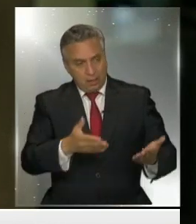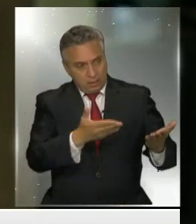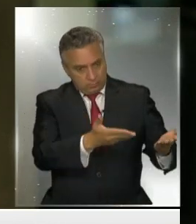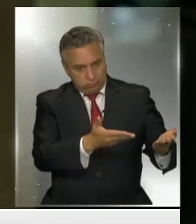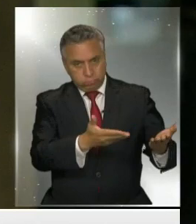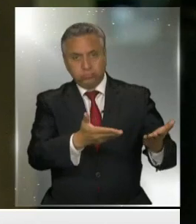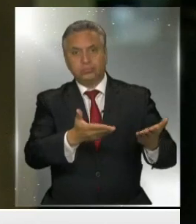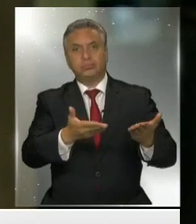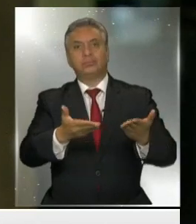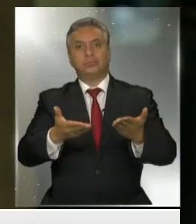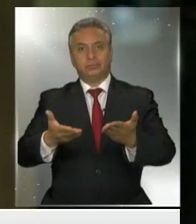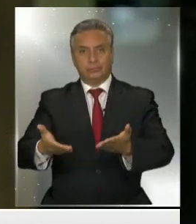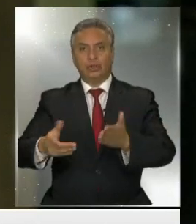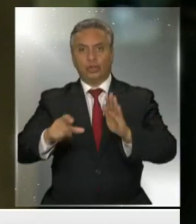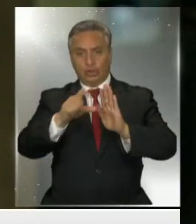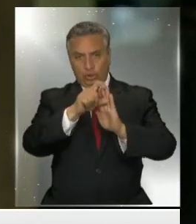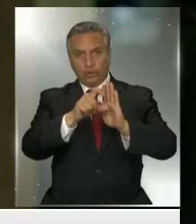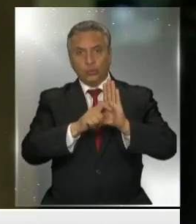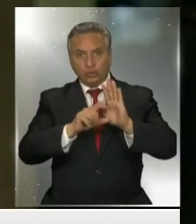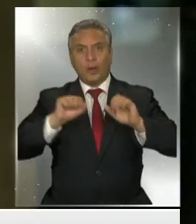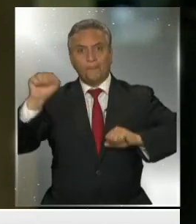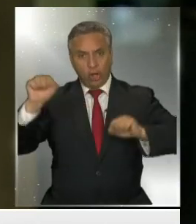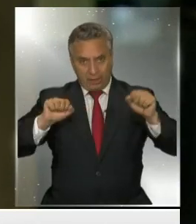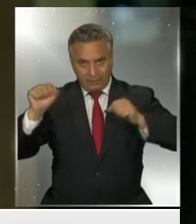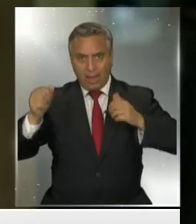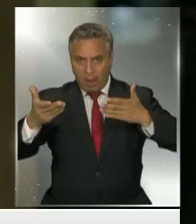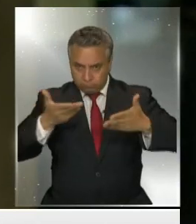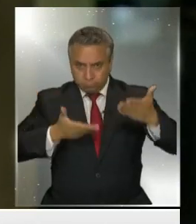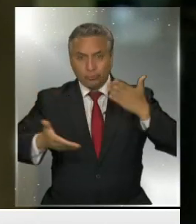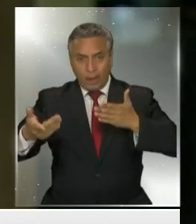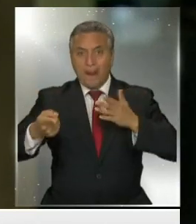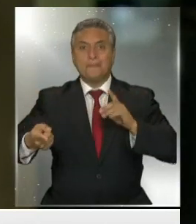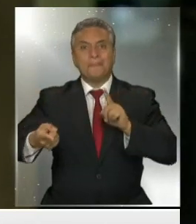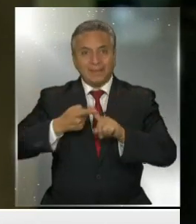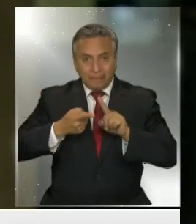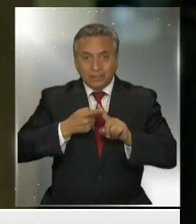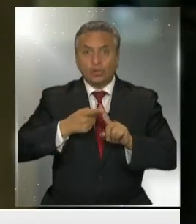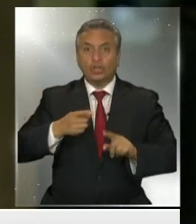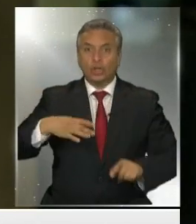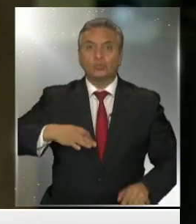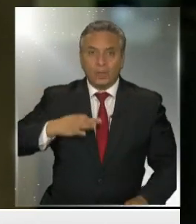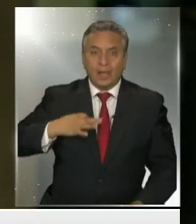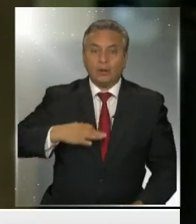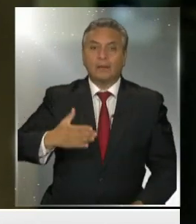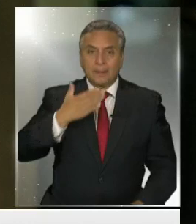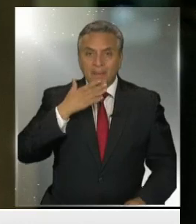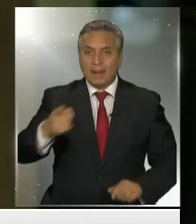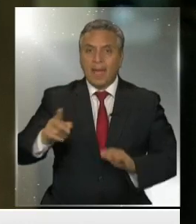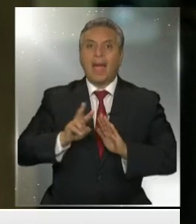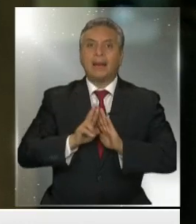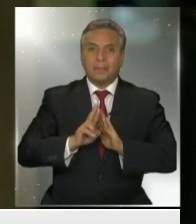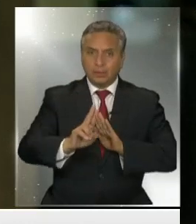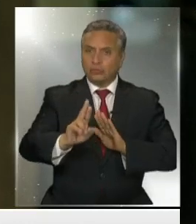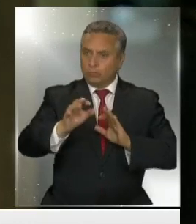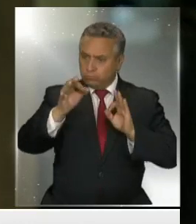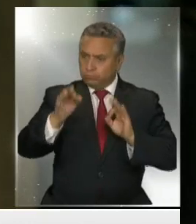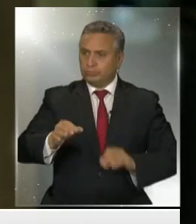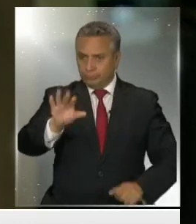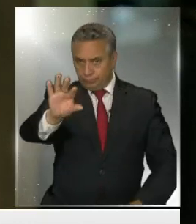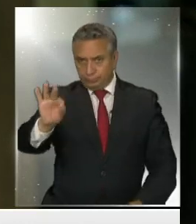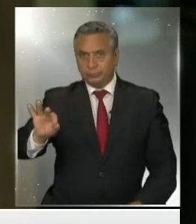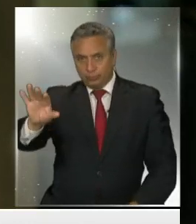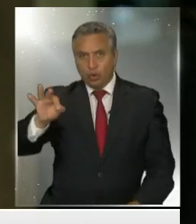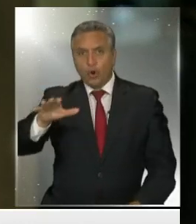discutir una constitución política no solo con participación de los ciudadanos sino que con representación garantizada a nuestros pueblos